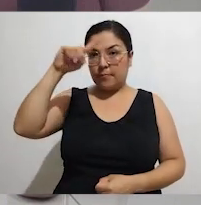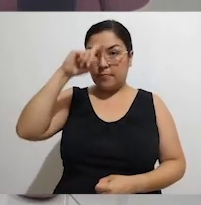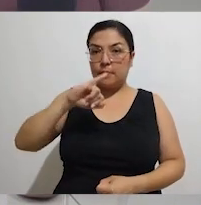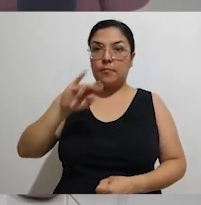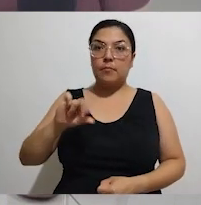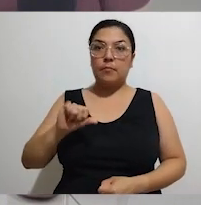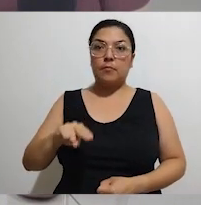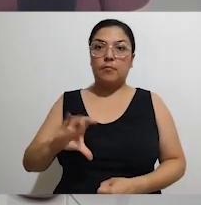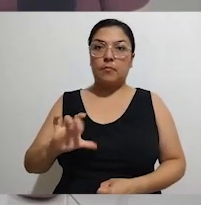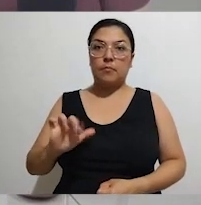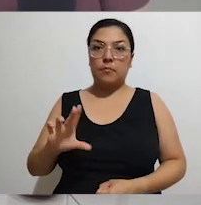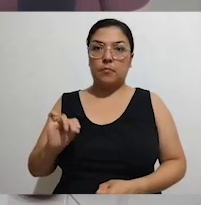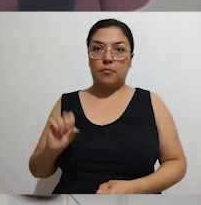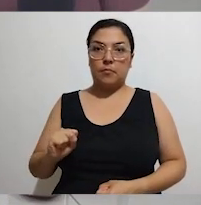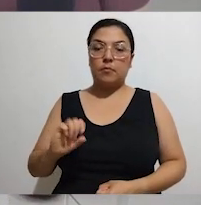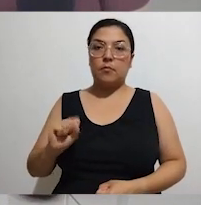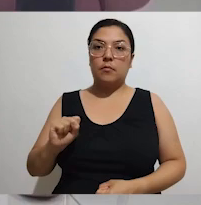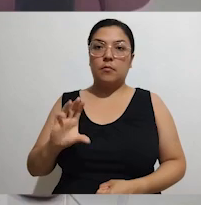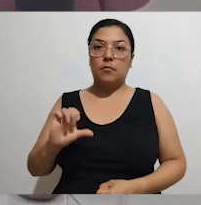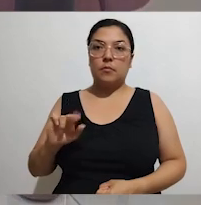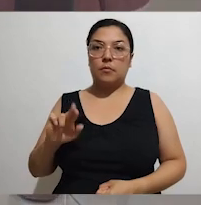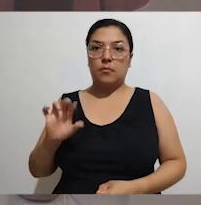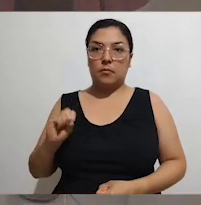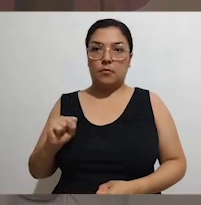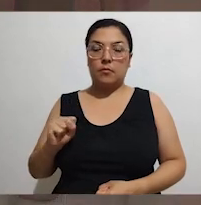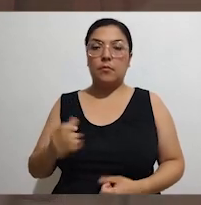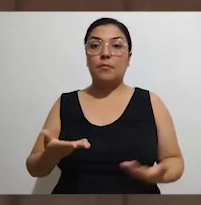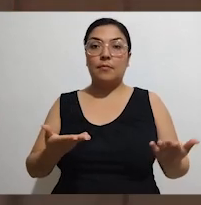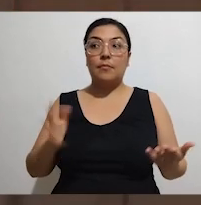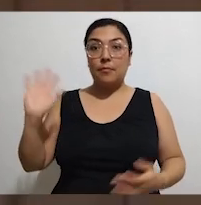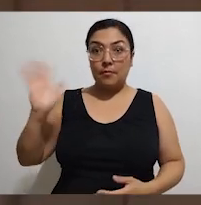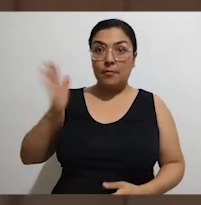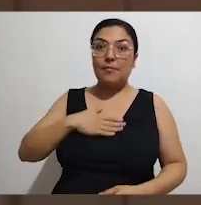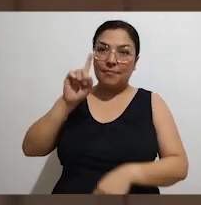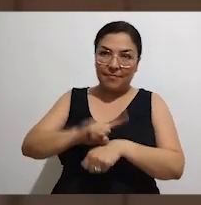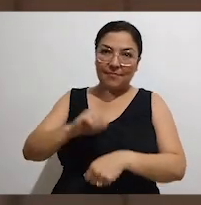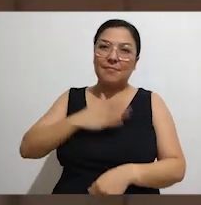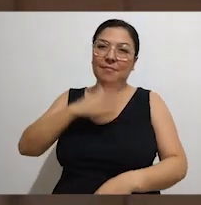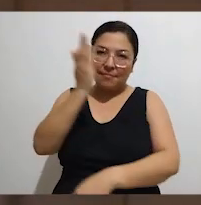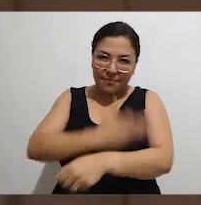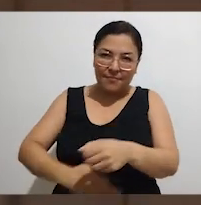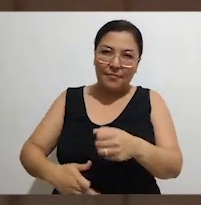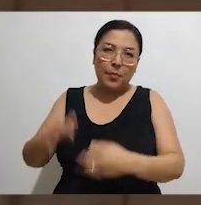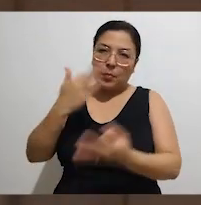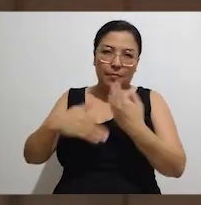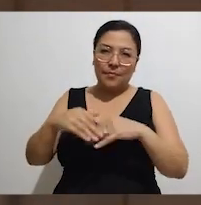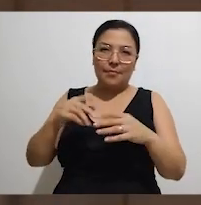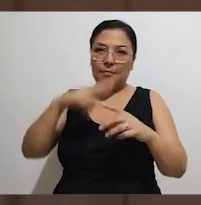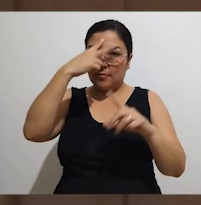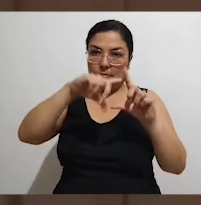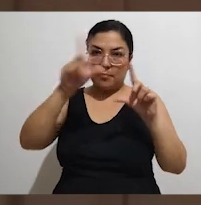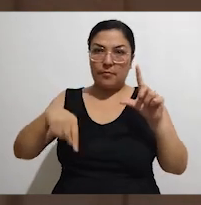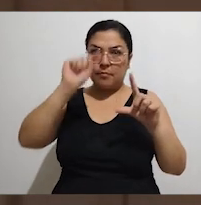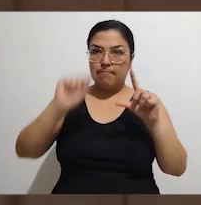del Instituto Electoral de Coahuila. Consejero, ¿qué tal? ¿Cómo está? Hola, muy buenos días, muy buenas tardes, dependiendo de dónde nos vean y nos escuchen. Muchas